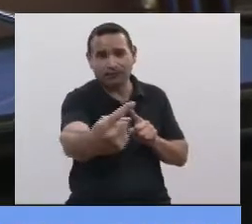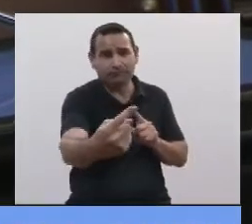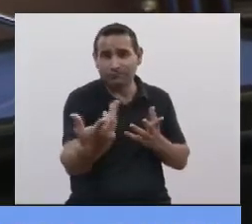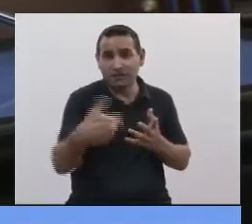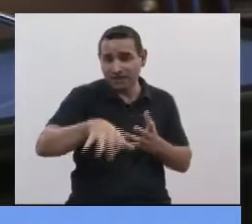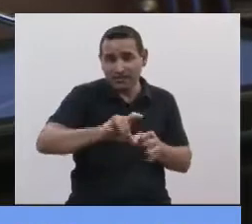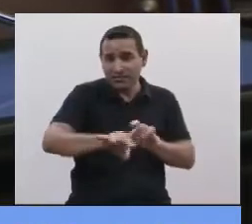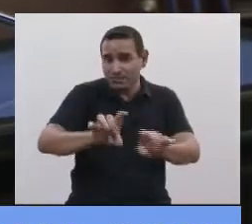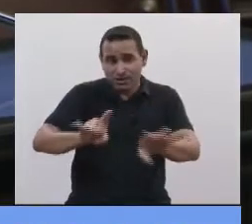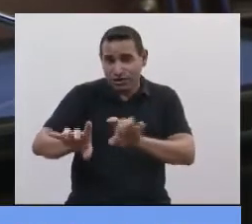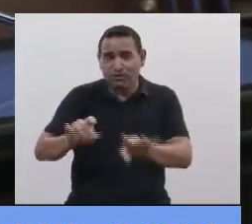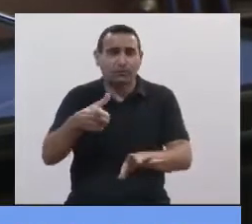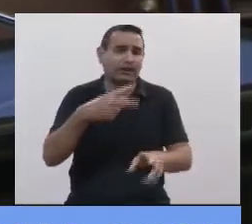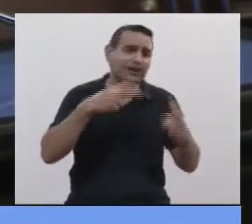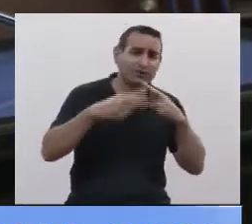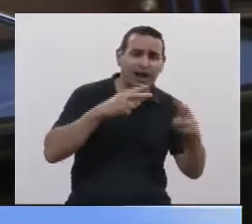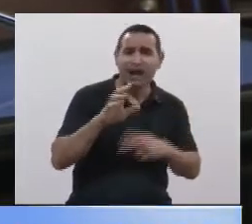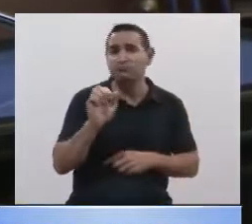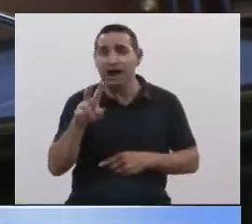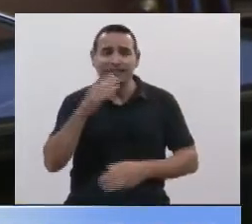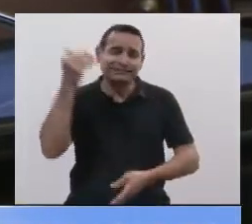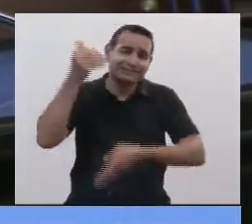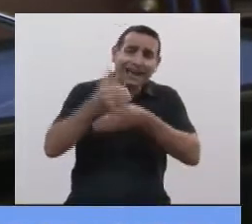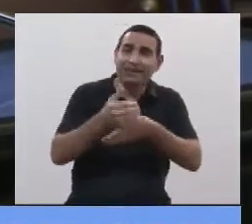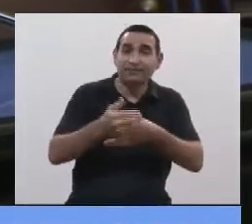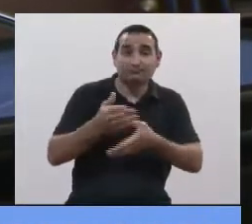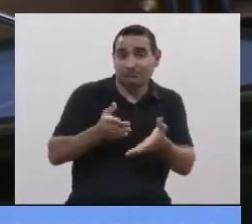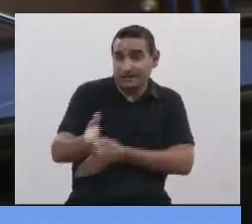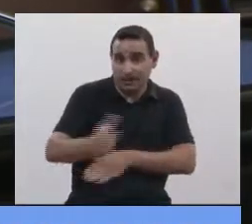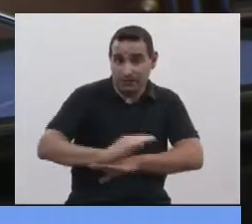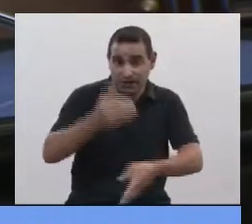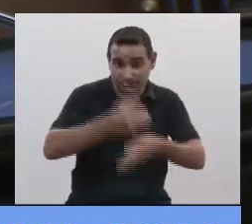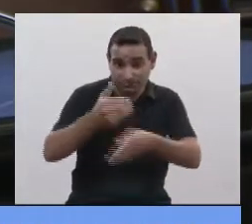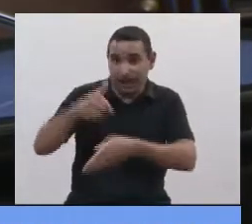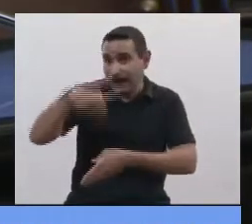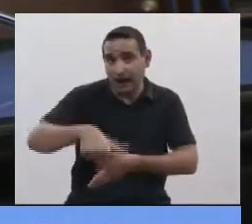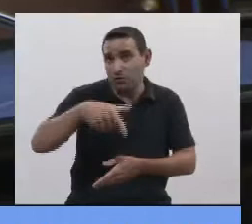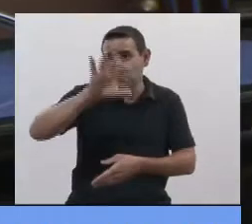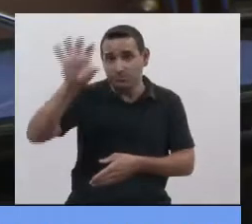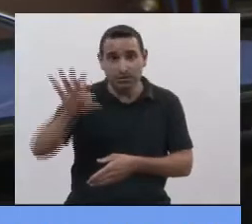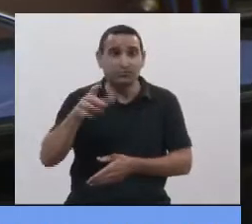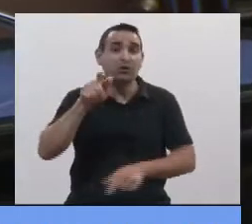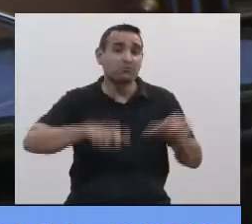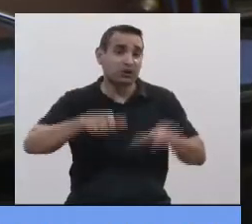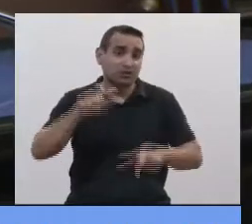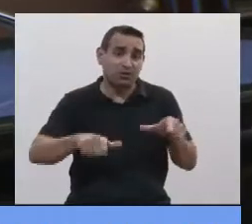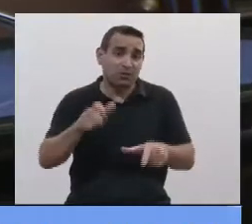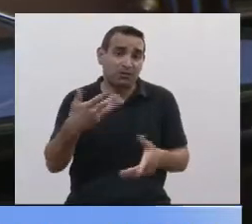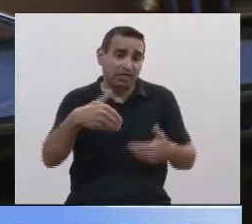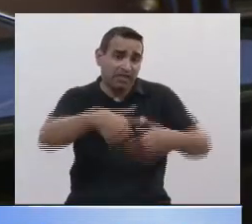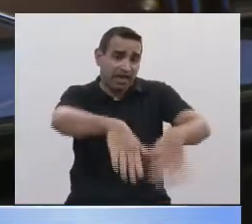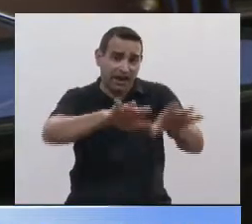despido, porque un restaurante, un bar que cerró, que no lo va a poder abrir más aquí en el interior, la gente la va a dejar